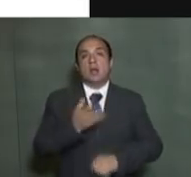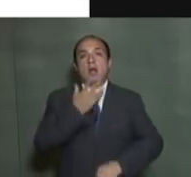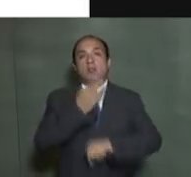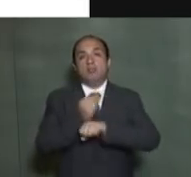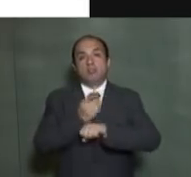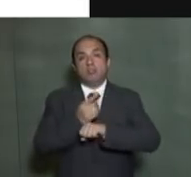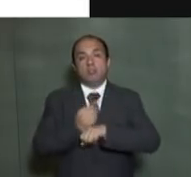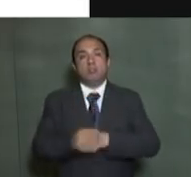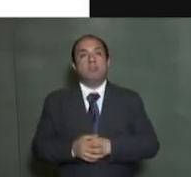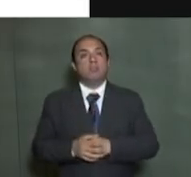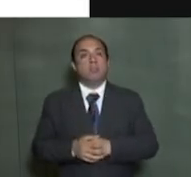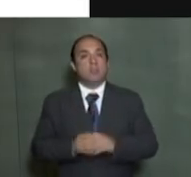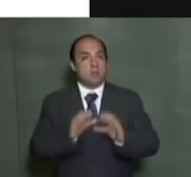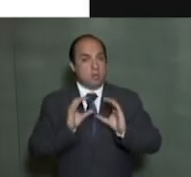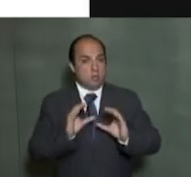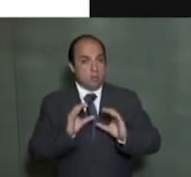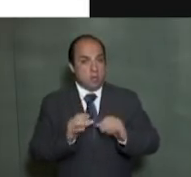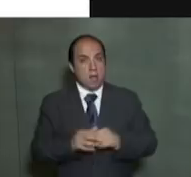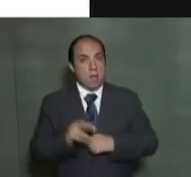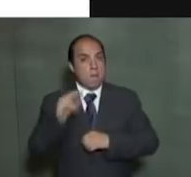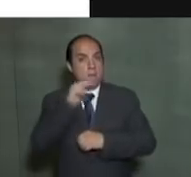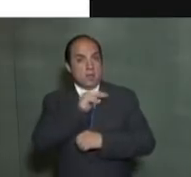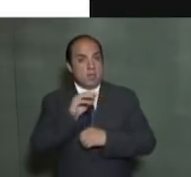de inmediato para evitar riesgos